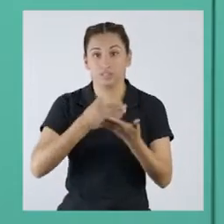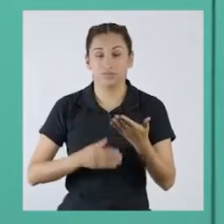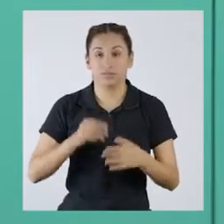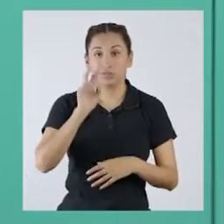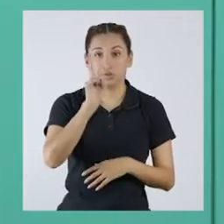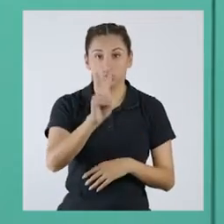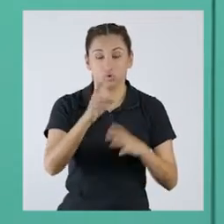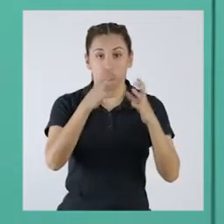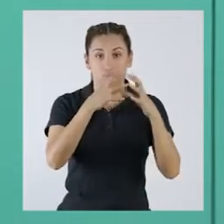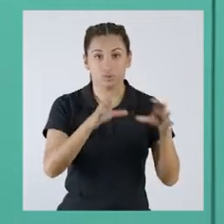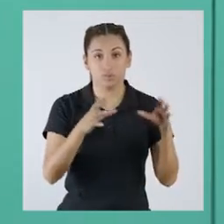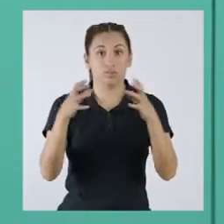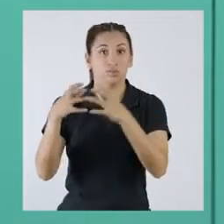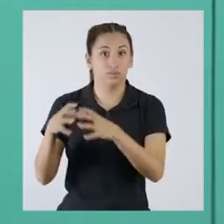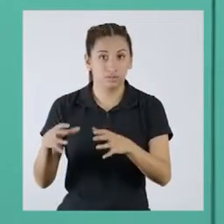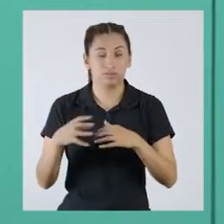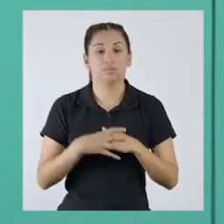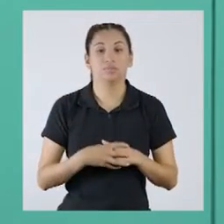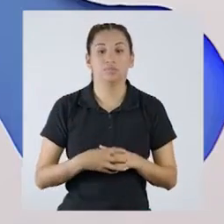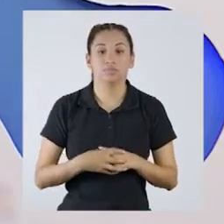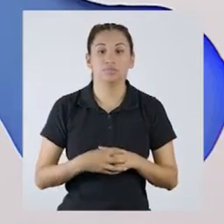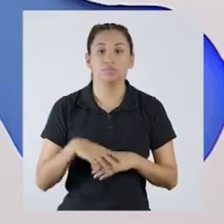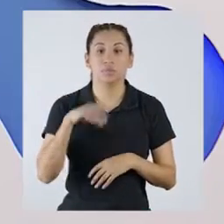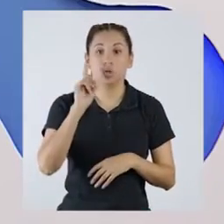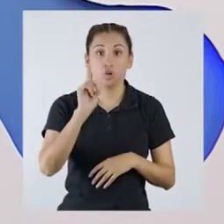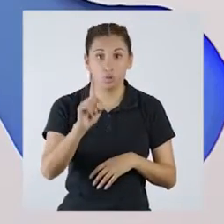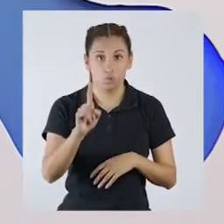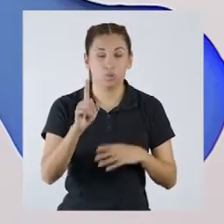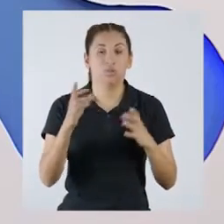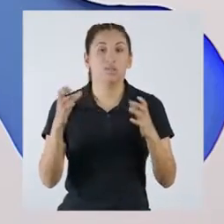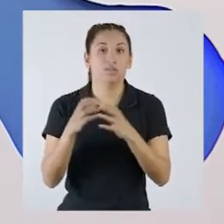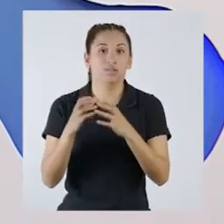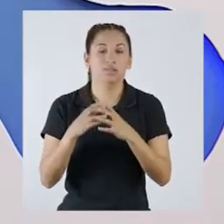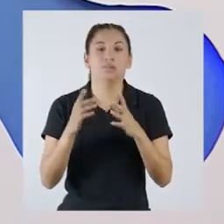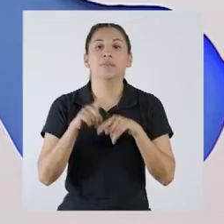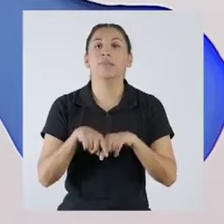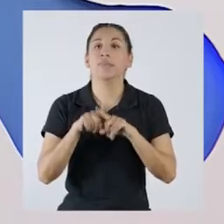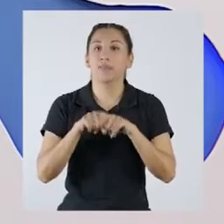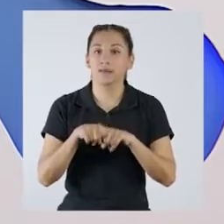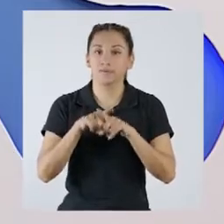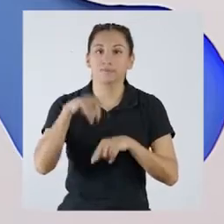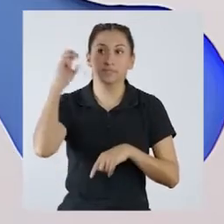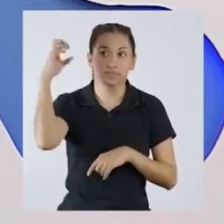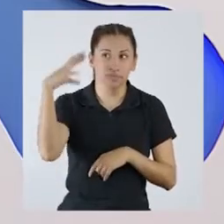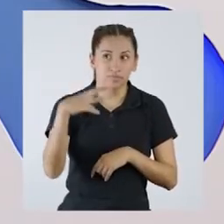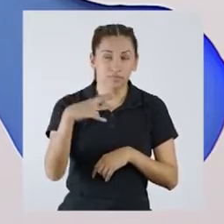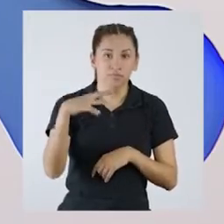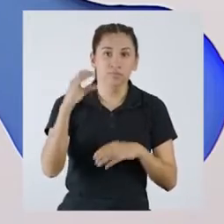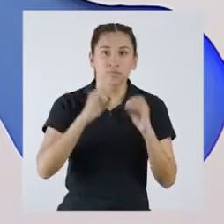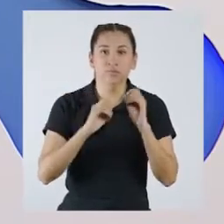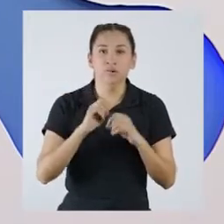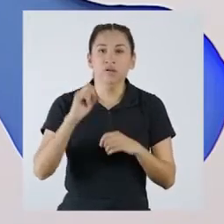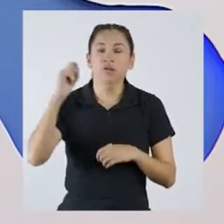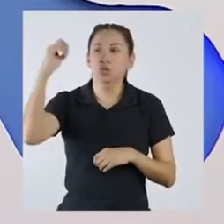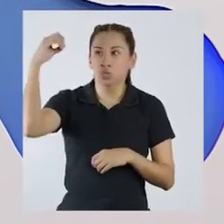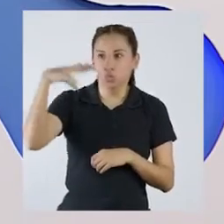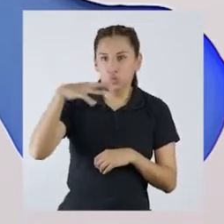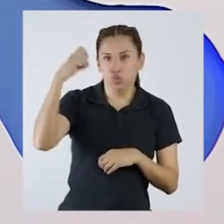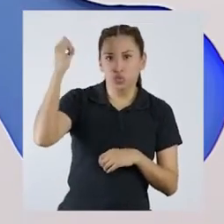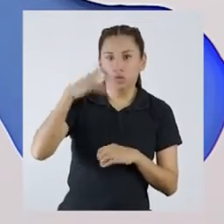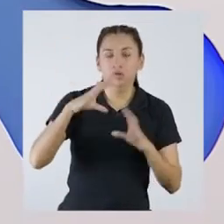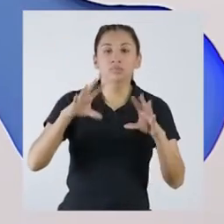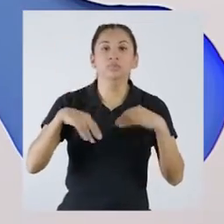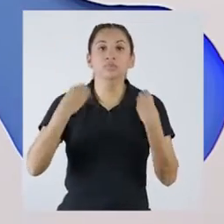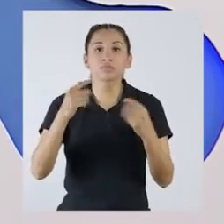dividir en 2 etapas o fases. Una fase dependiente de luz solar o fase